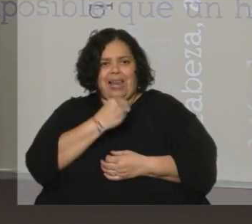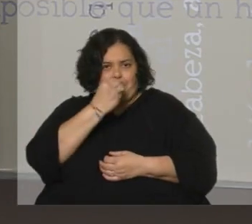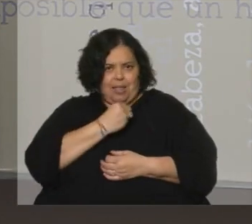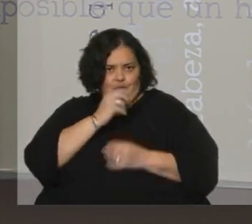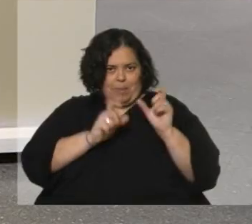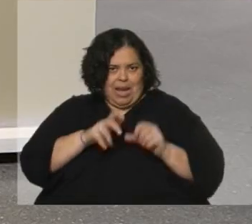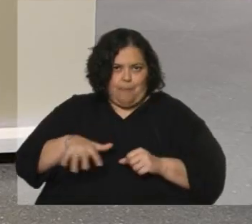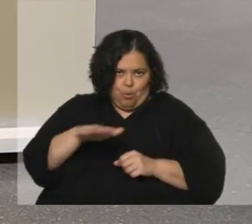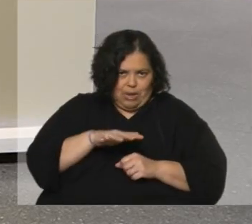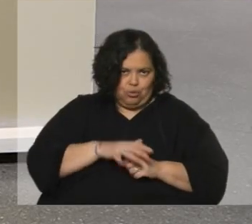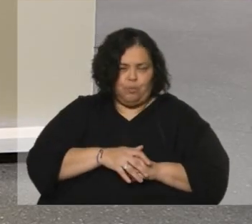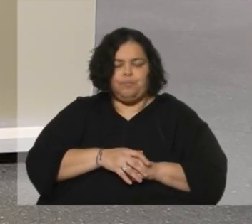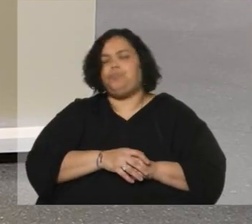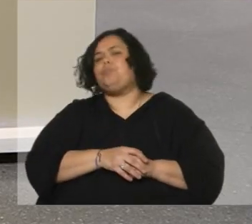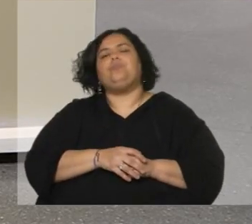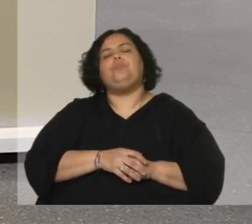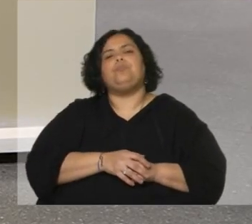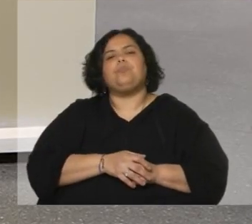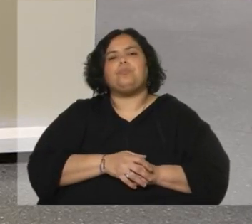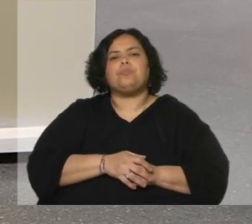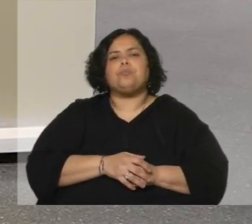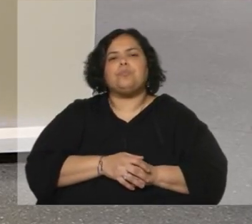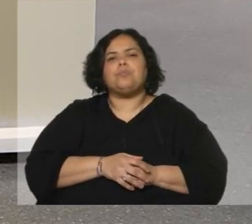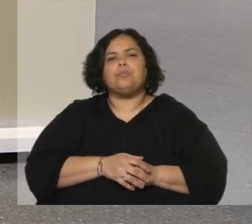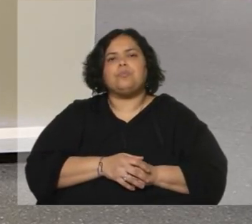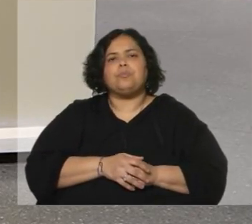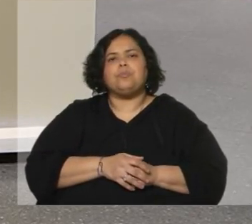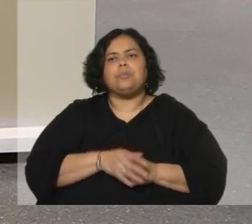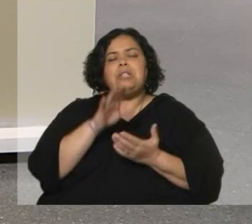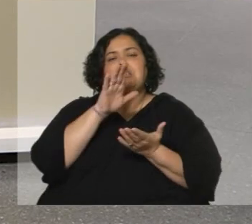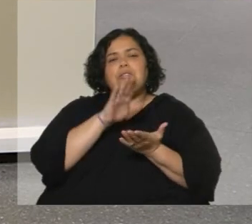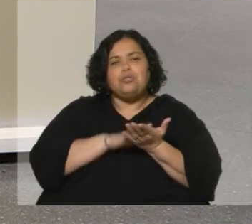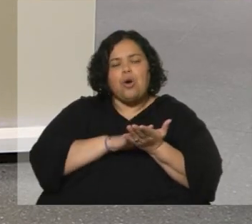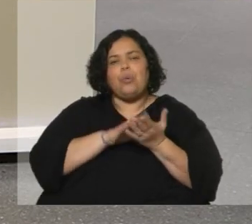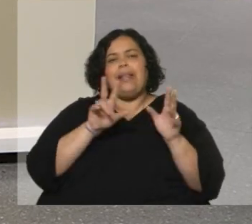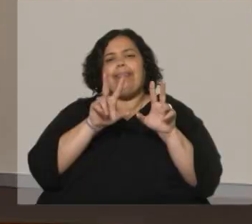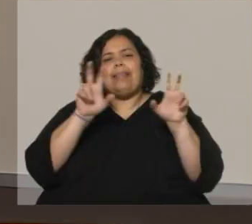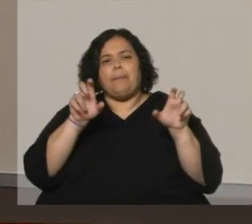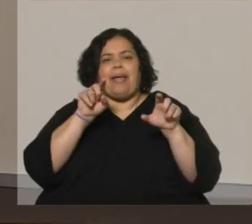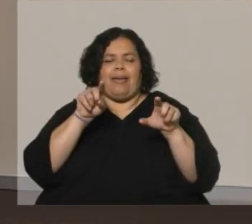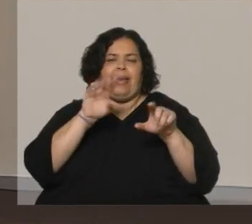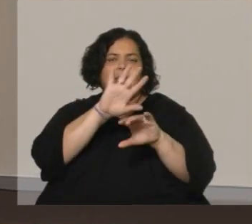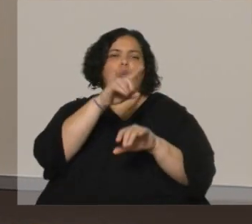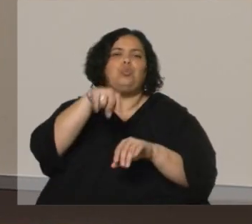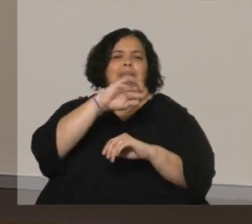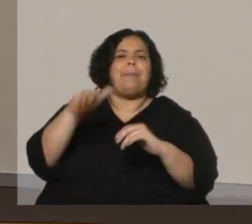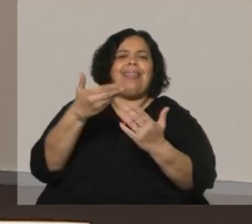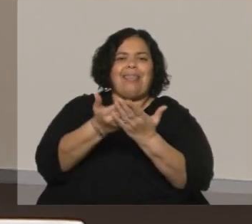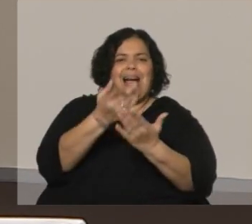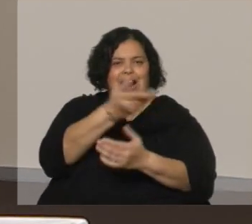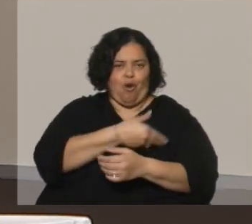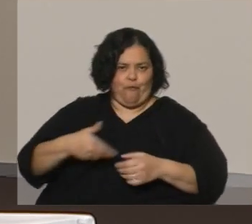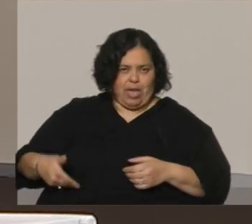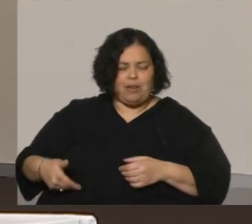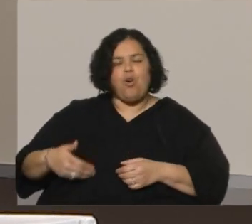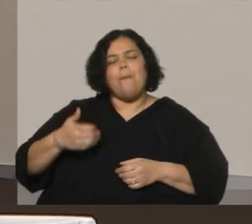población Eh no eh sobre los planteos a al al ejecutivo no hay una dimensión que lo han señalado